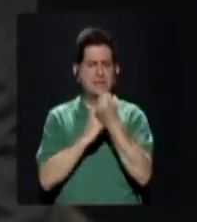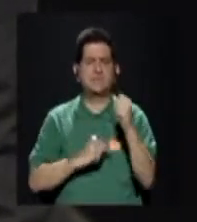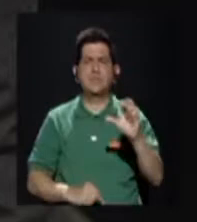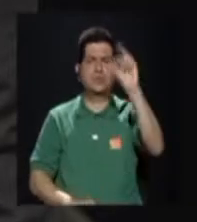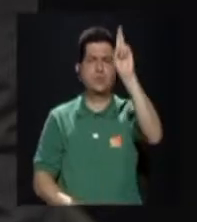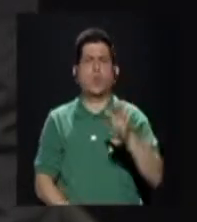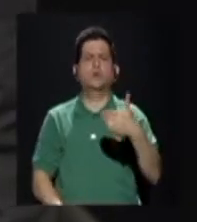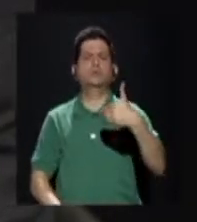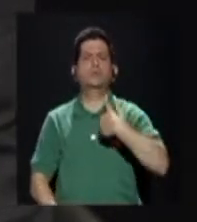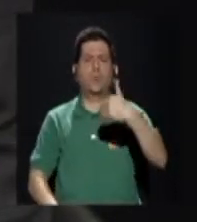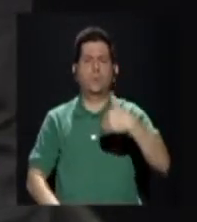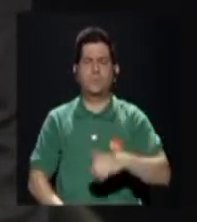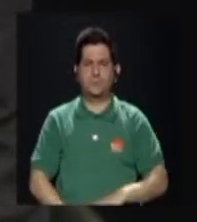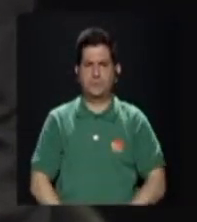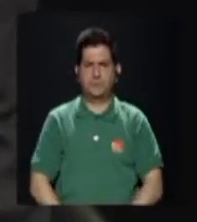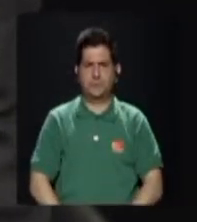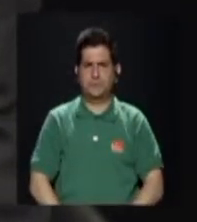Rica